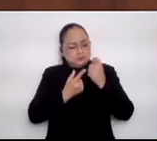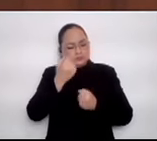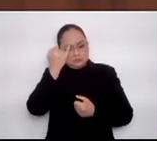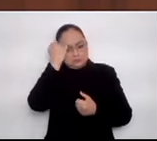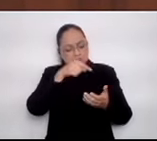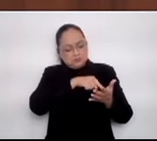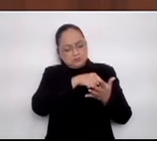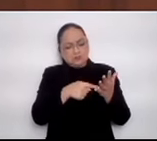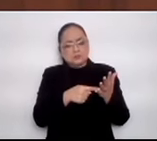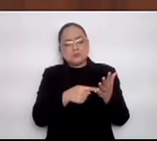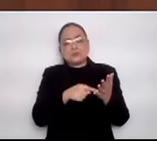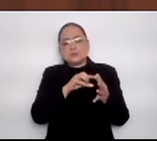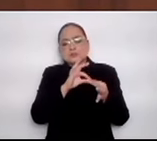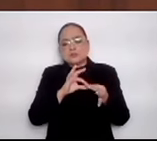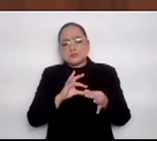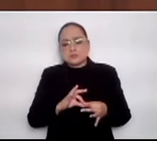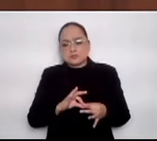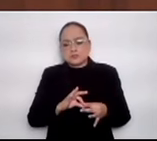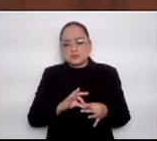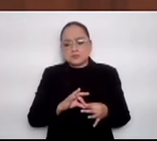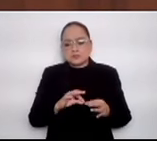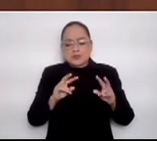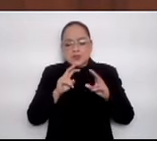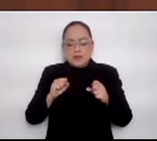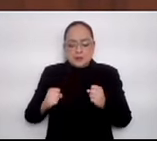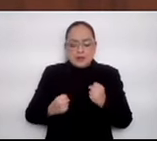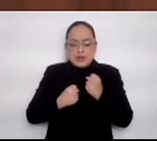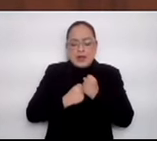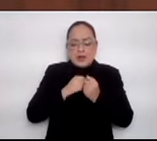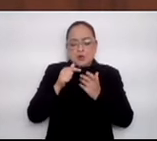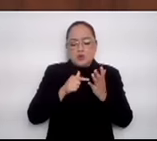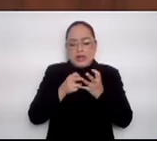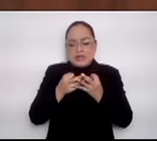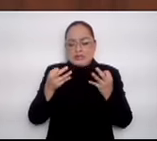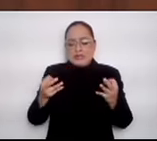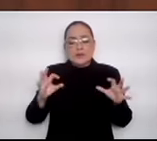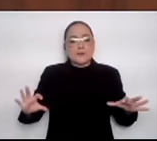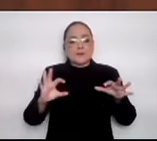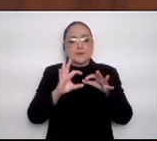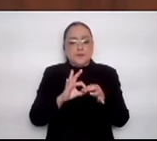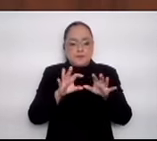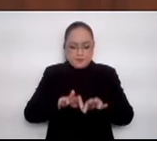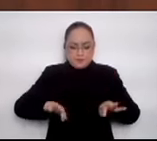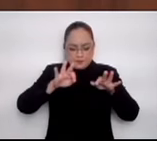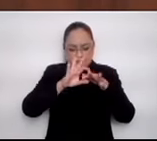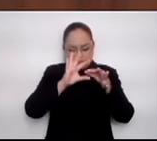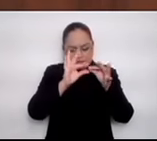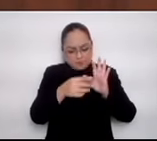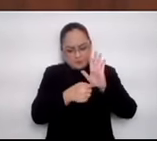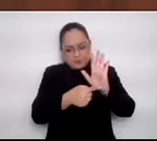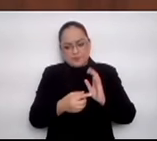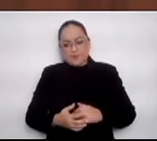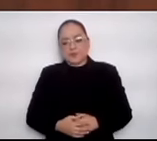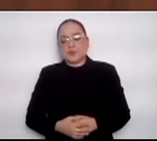primeras páginas de Pilar Territorial, lo cual cito por su importancia. En